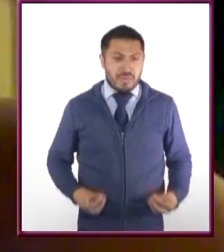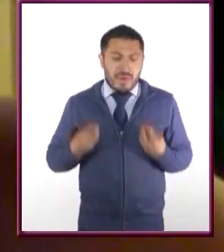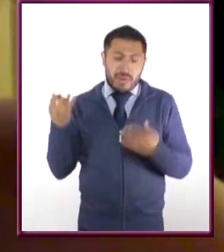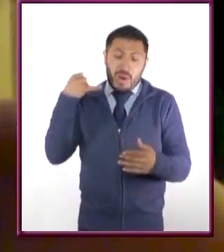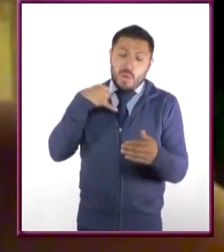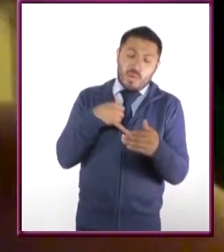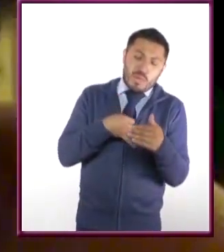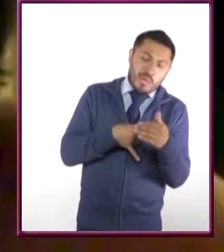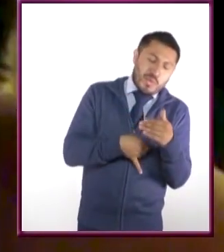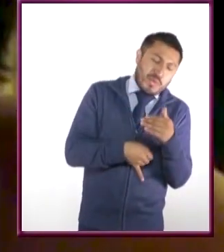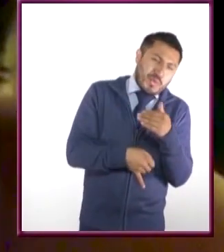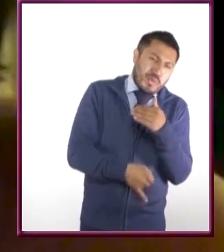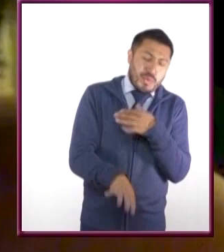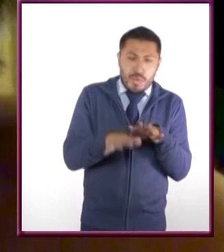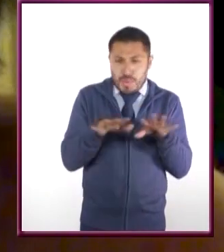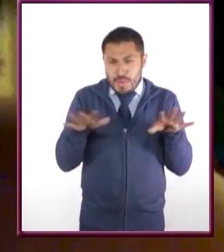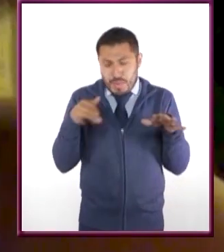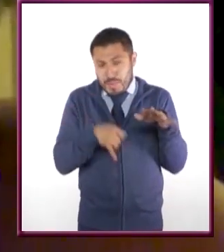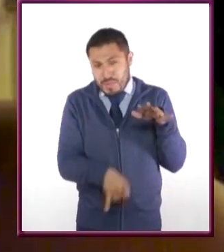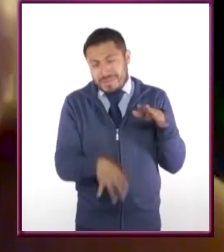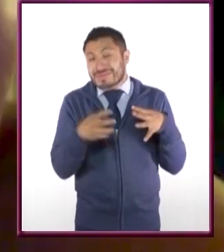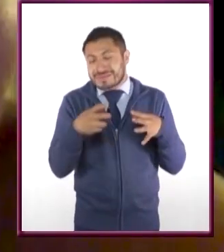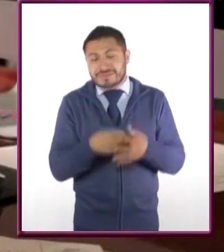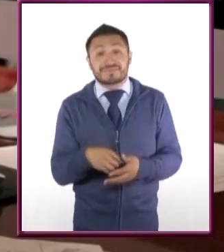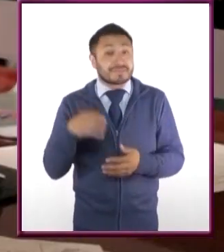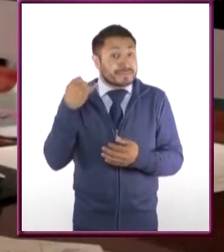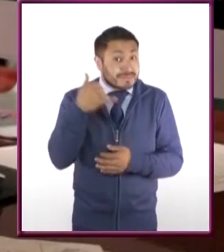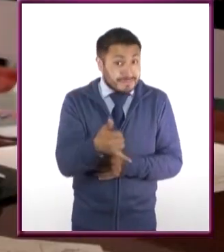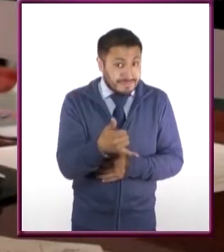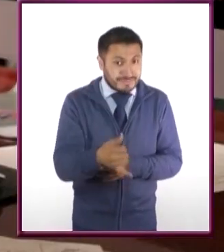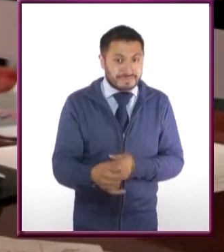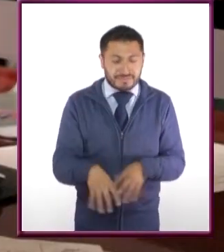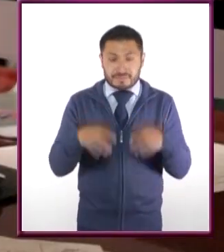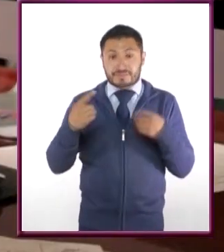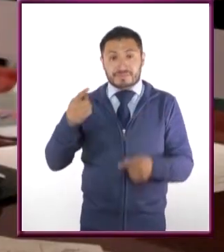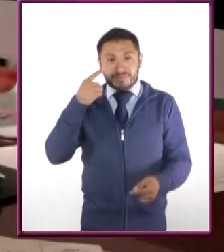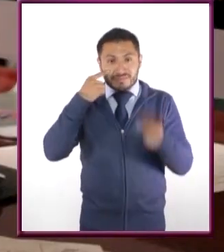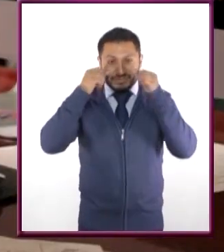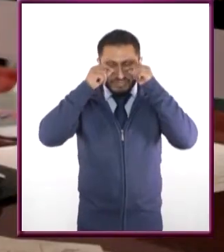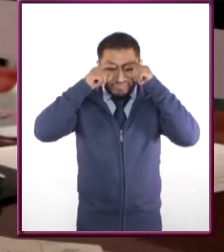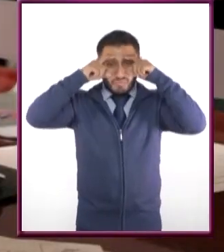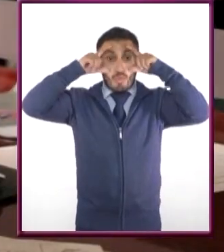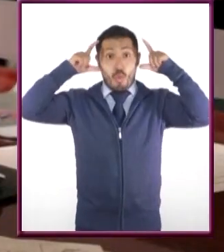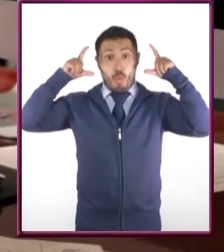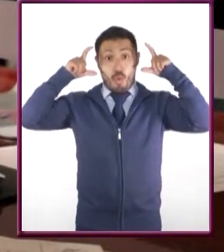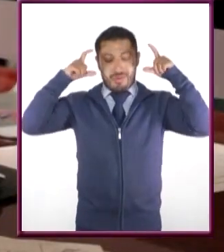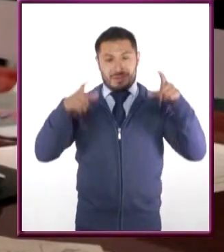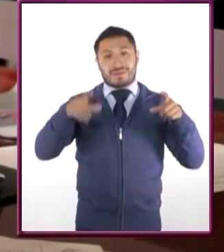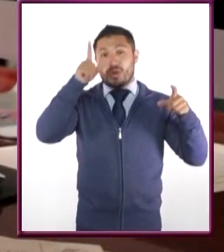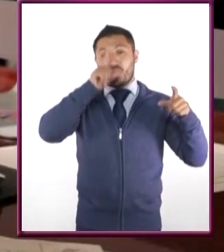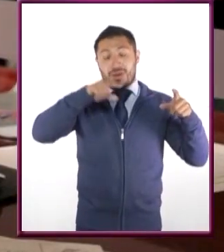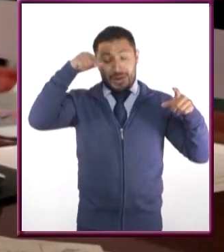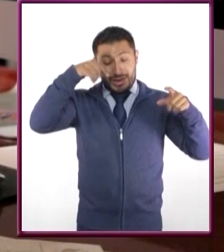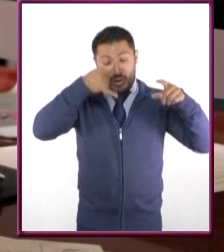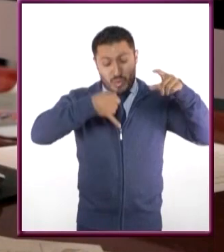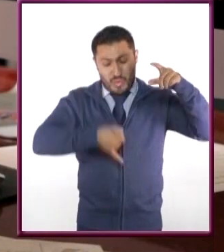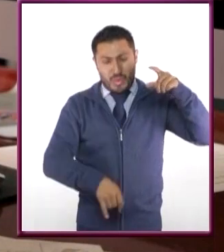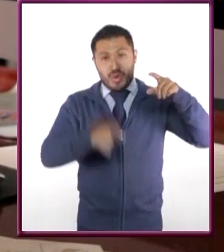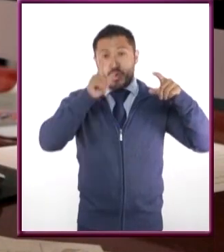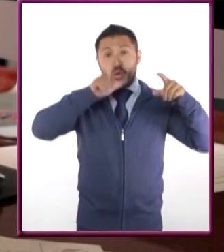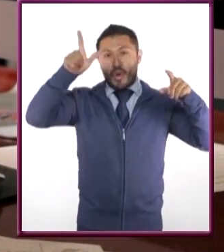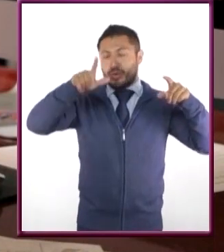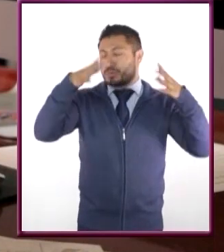sección anterior y suelen tener grandes ojos porque allá no hay luz, es lo primero que se pierde. En los